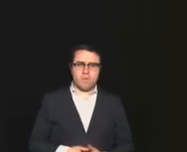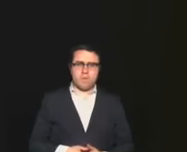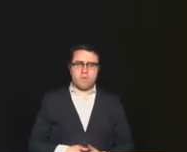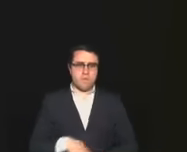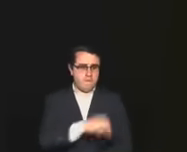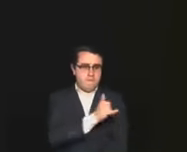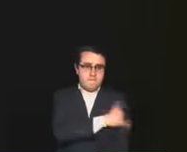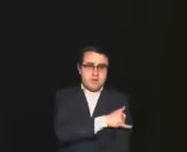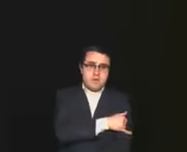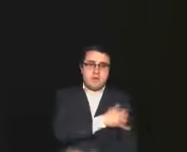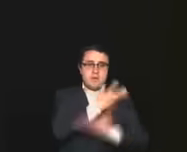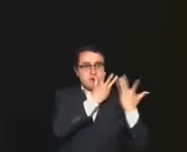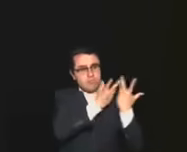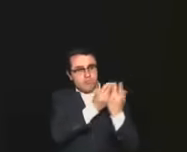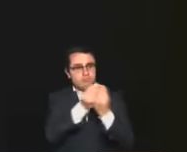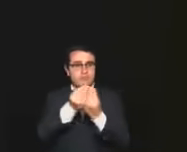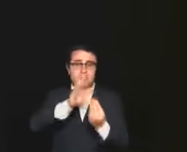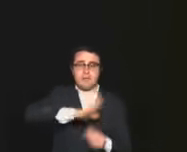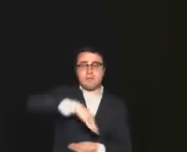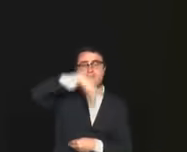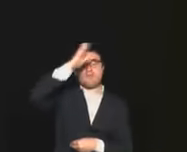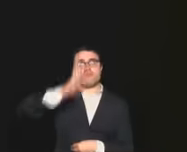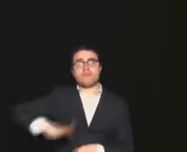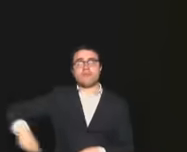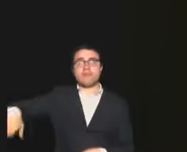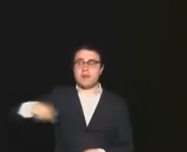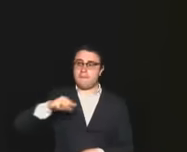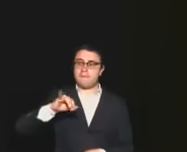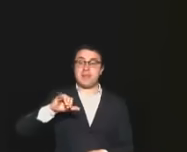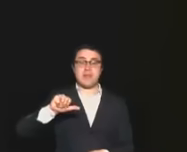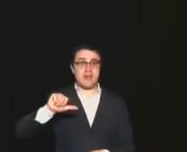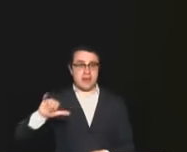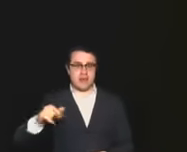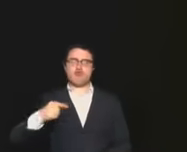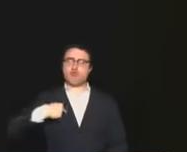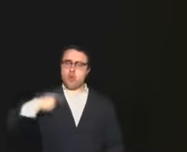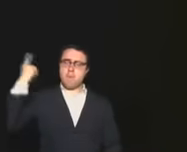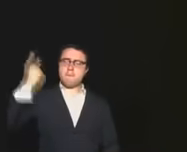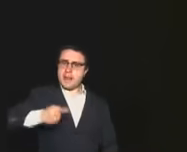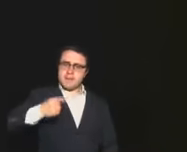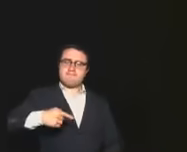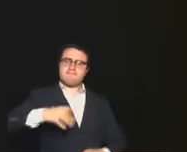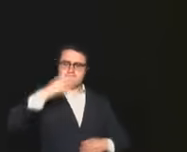al cañón del Micay, que se ha vuelto tan famoso y que yo ordené tomar?